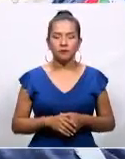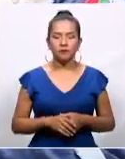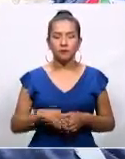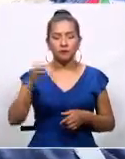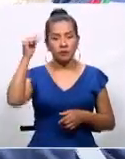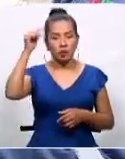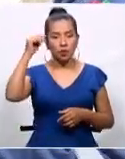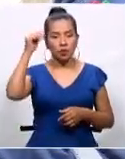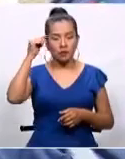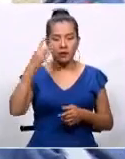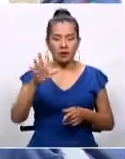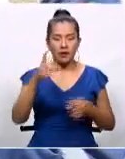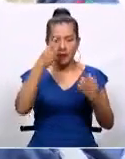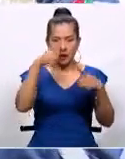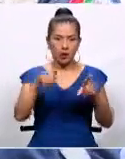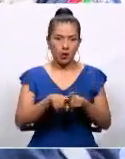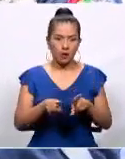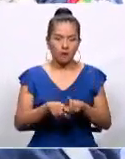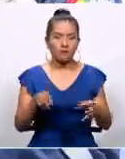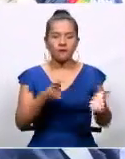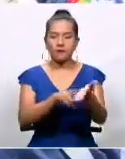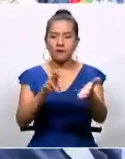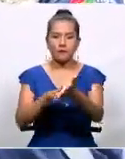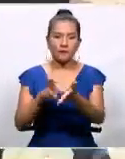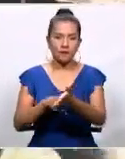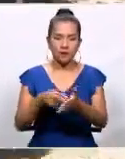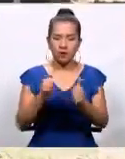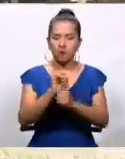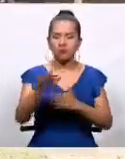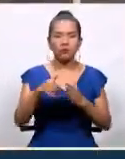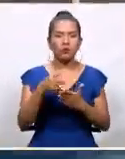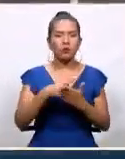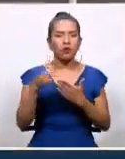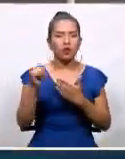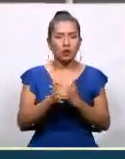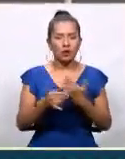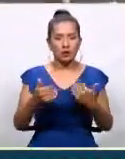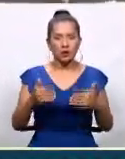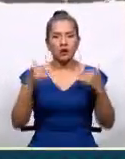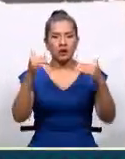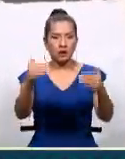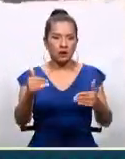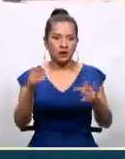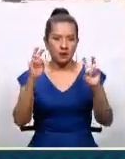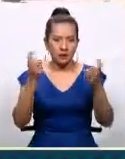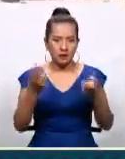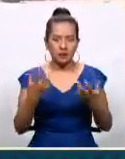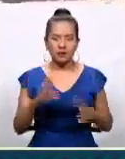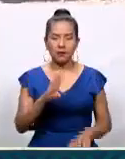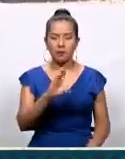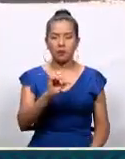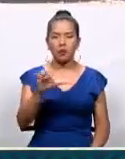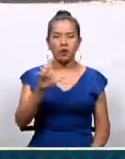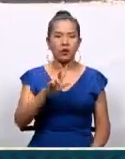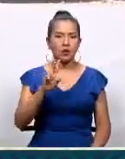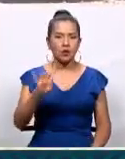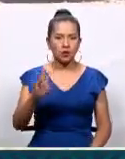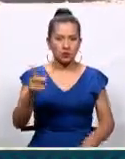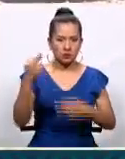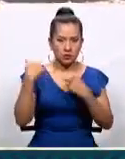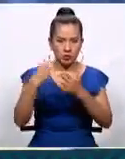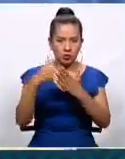Gobierno Nacional firmó proyectos intergubernativos que serán ejecutados por FPS a través de Bol 34,